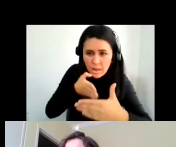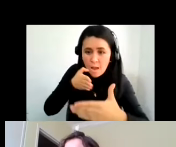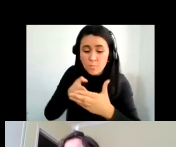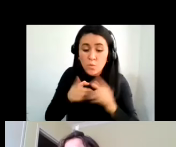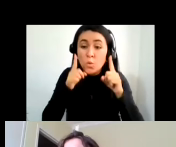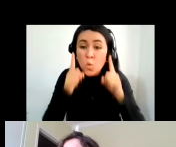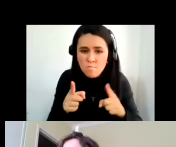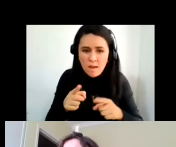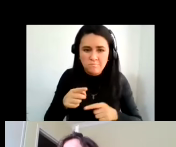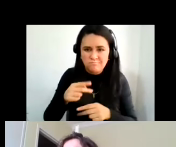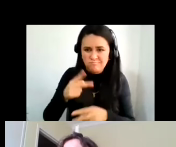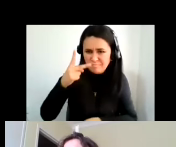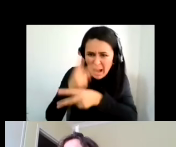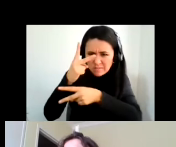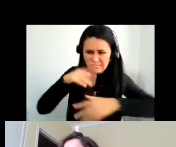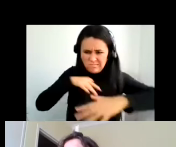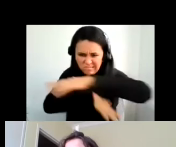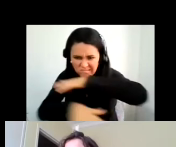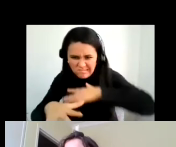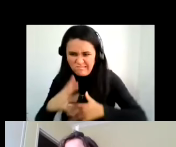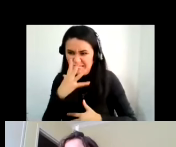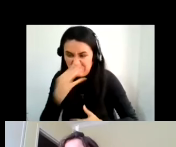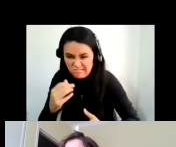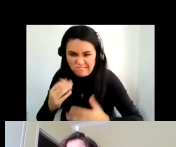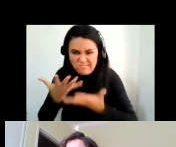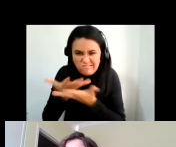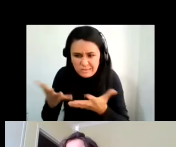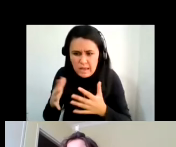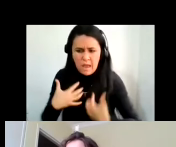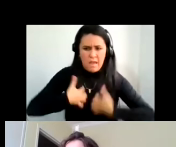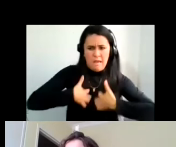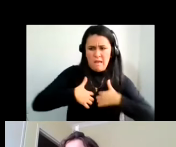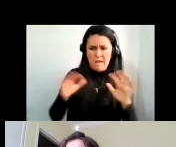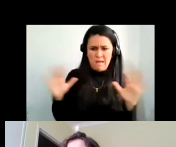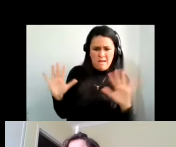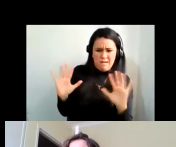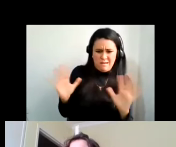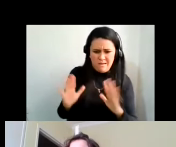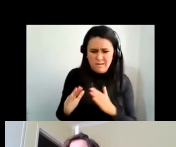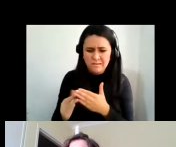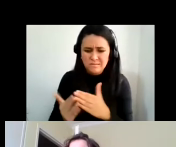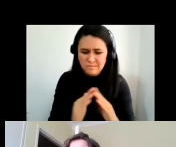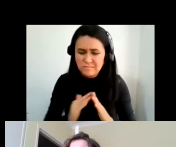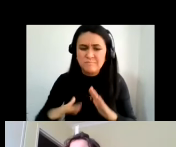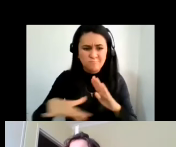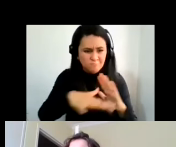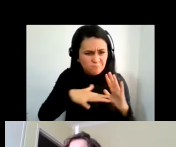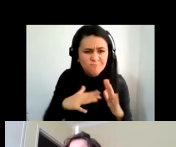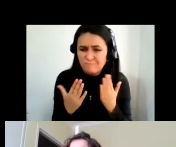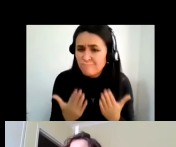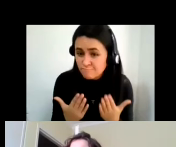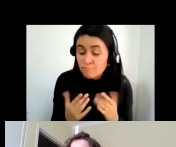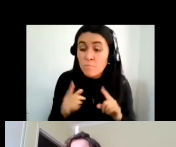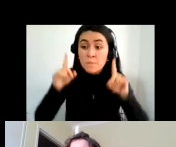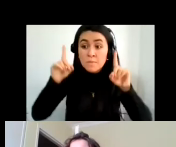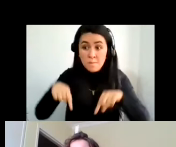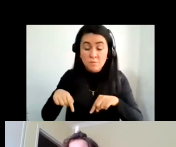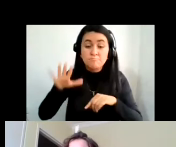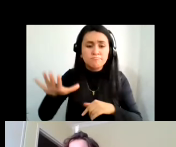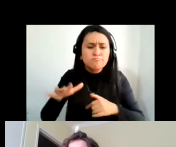la colonia o del vecindario. También existen actitudes discriminatorias por parte de los proveedores, y muchas de